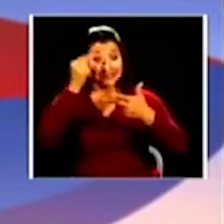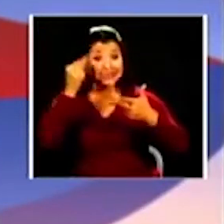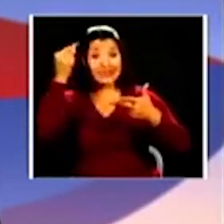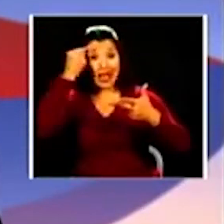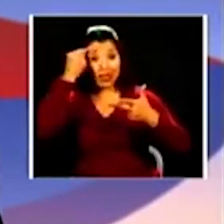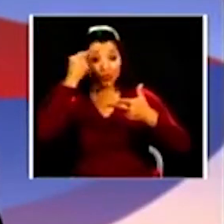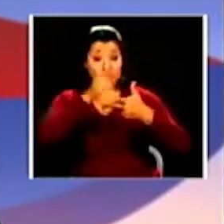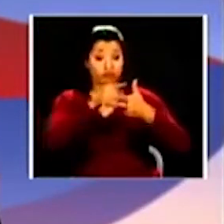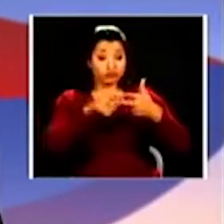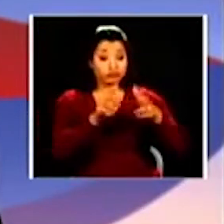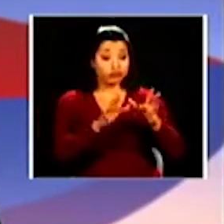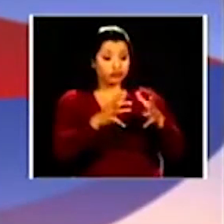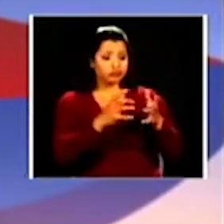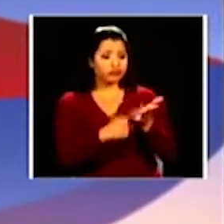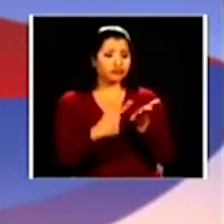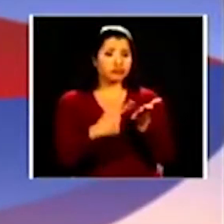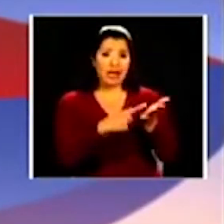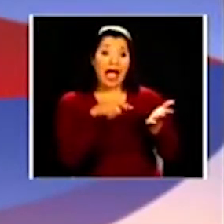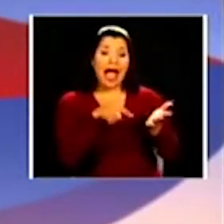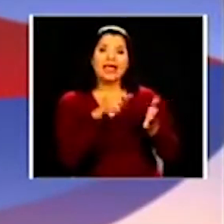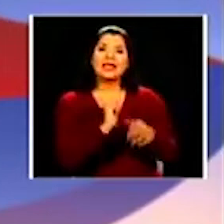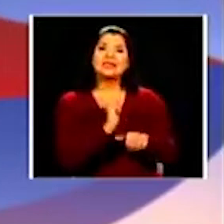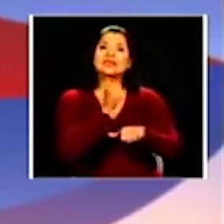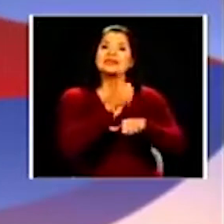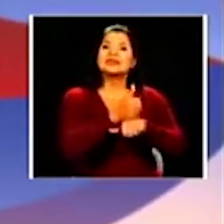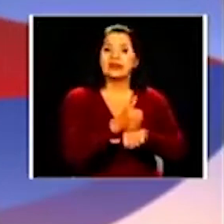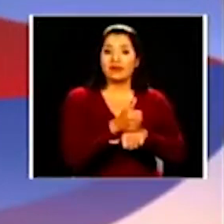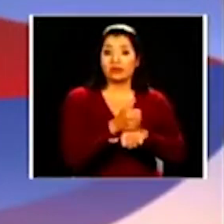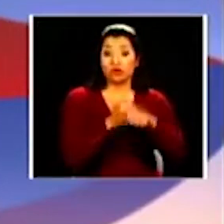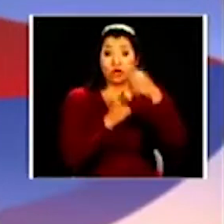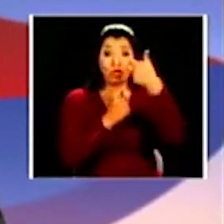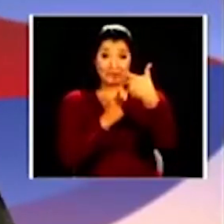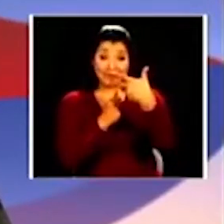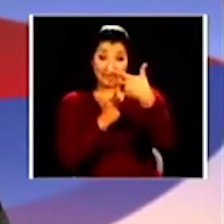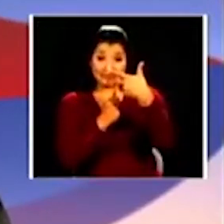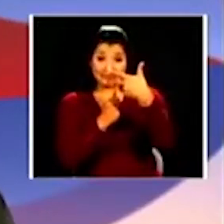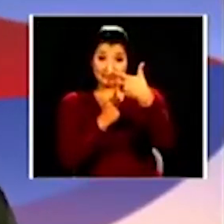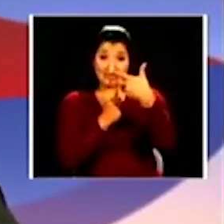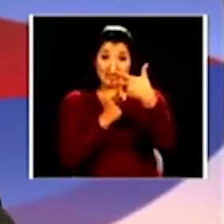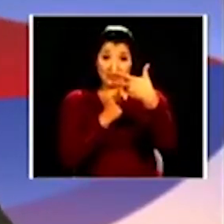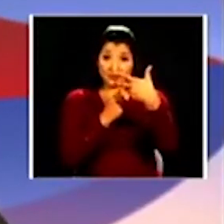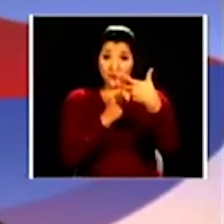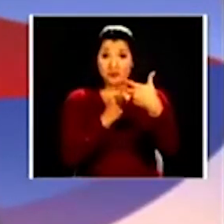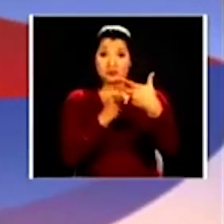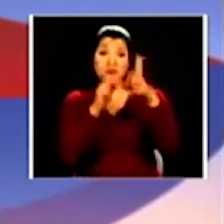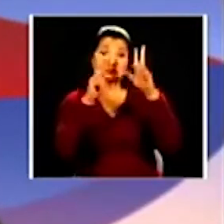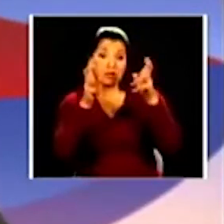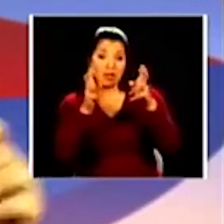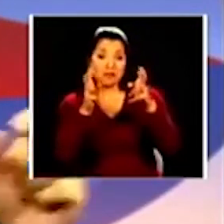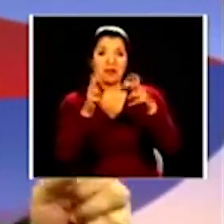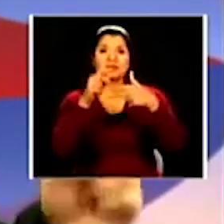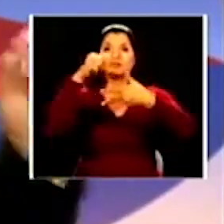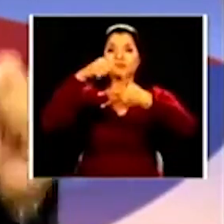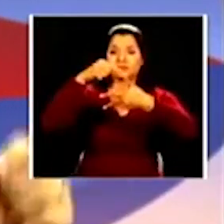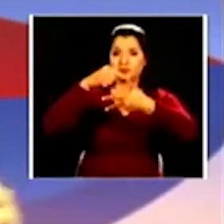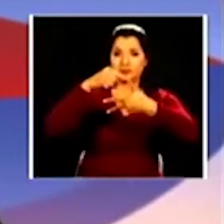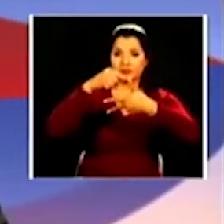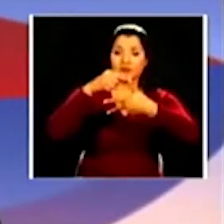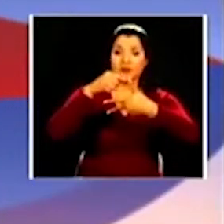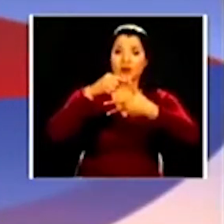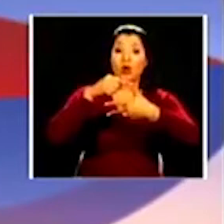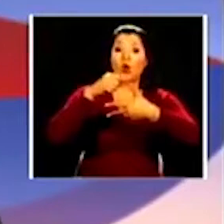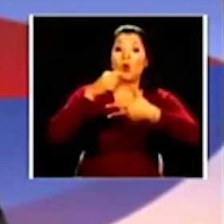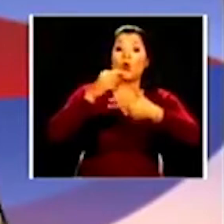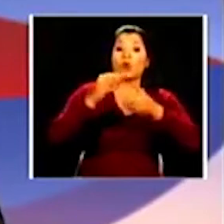algunas, o por lo menos nosotros hemos hablado de 3 en particular, y es un aumento, eso sí, gradual, un